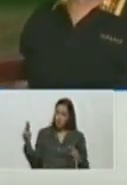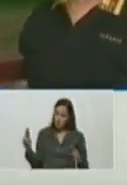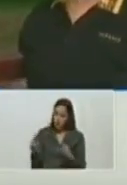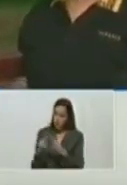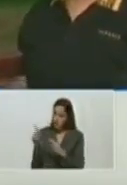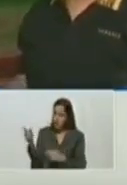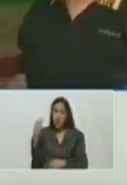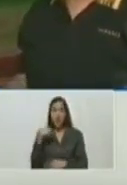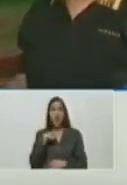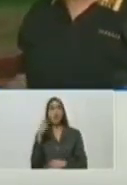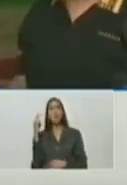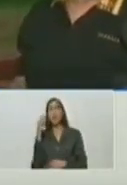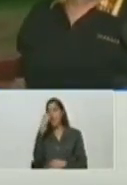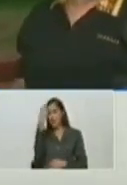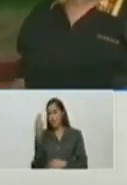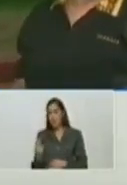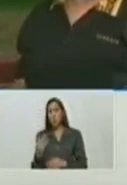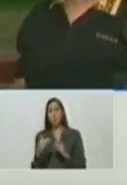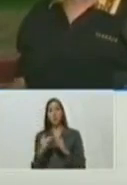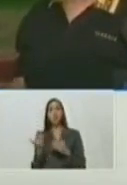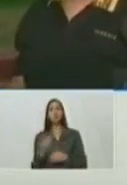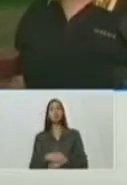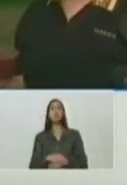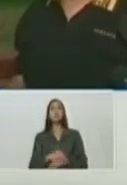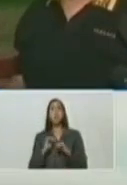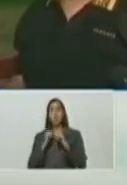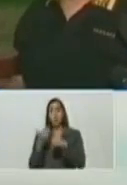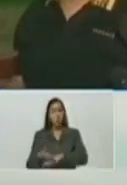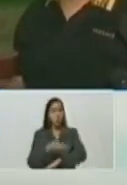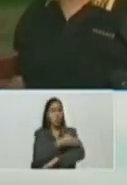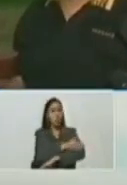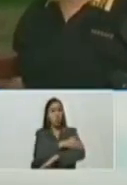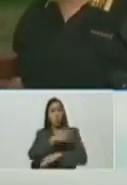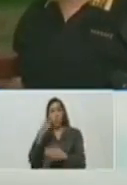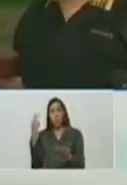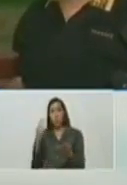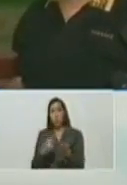visitó antes de empezar la pandemia, empezando el año 2020.